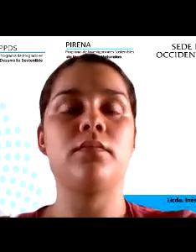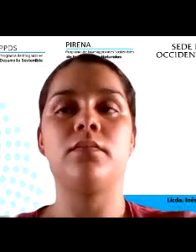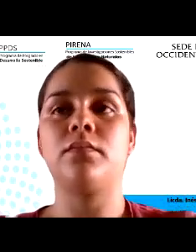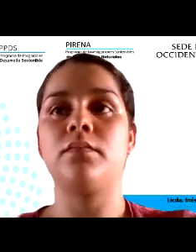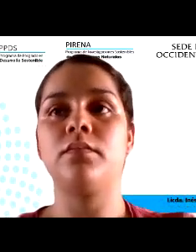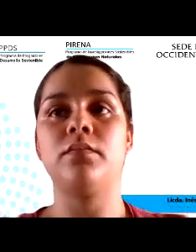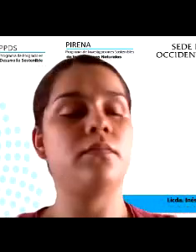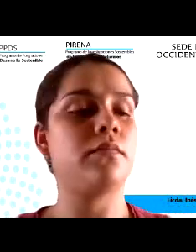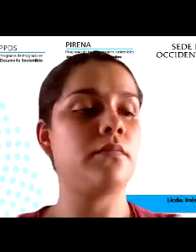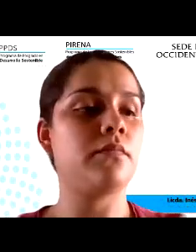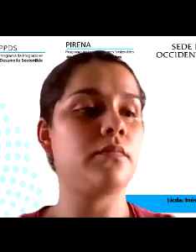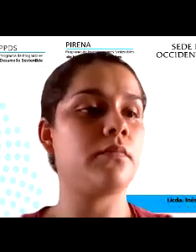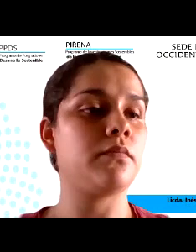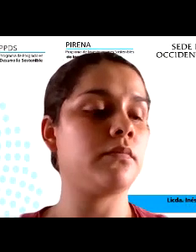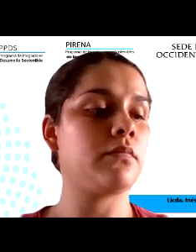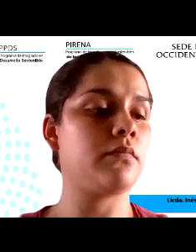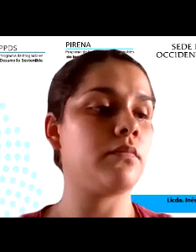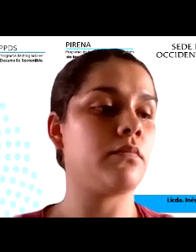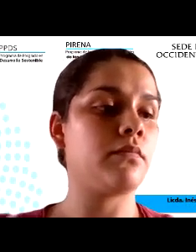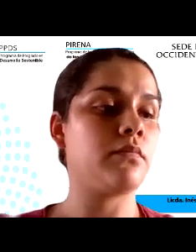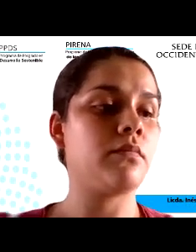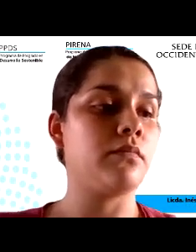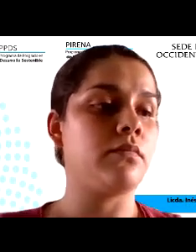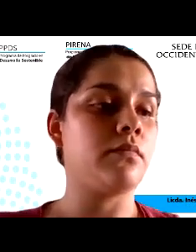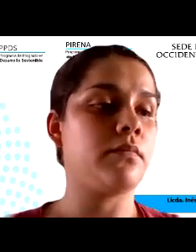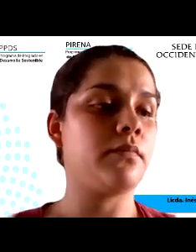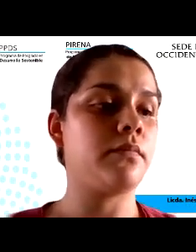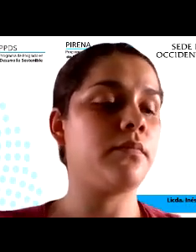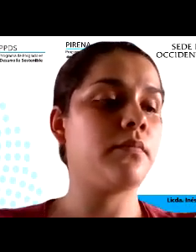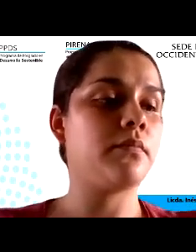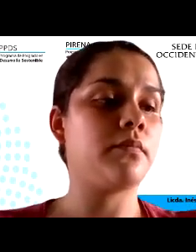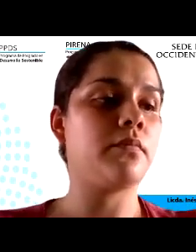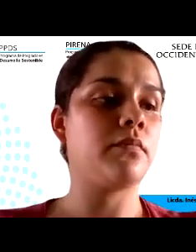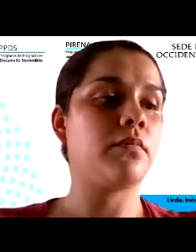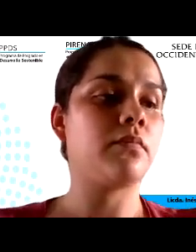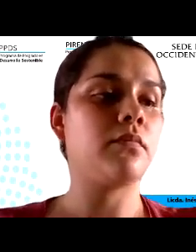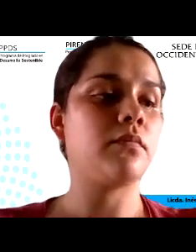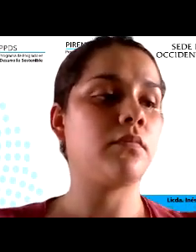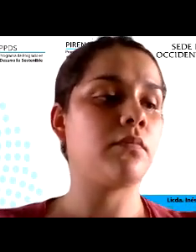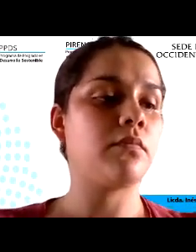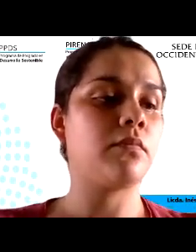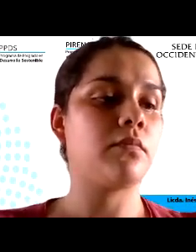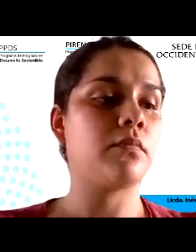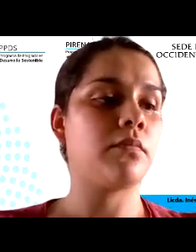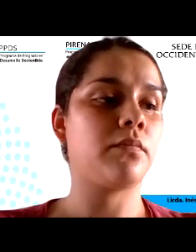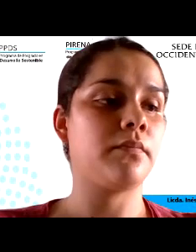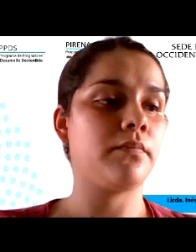como lo estamos haciendo, pero es como yo a veces tengo un dicho, estos modelos, ¿qué es un modelo? Bueno,